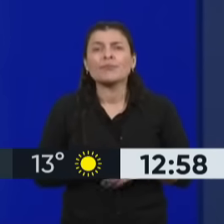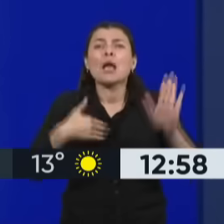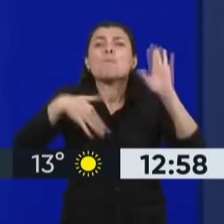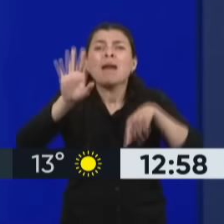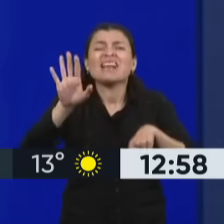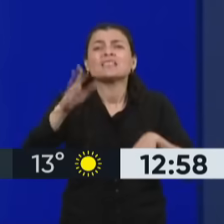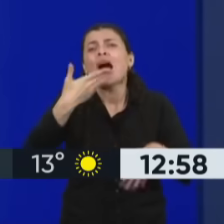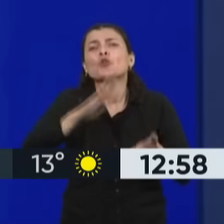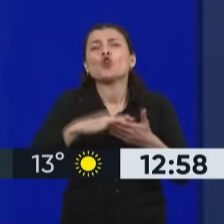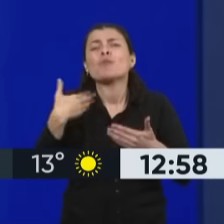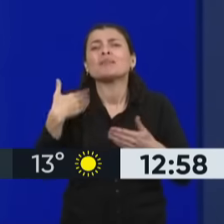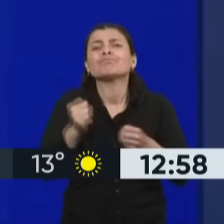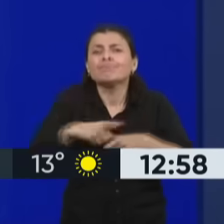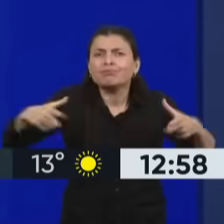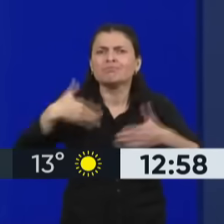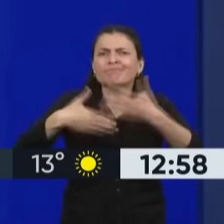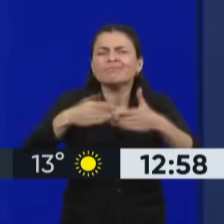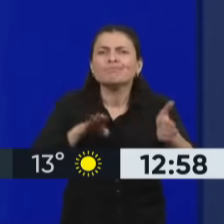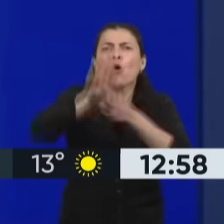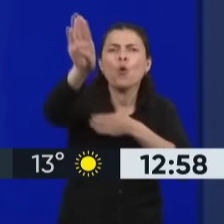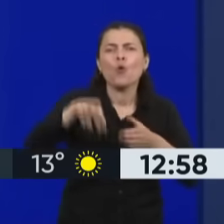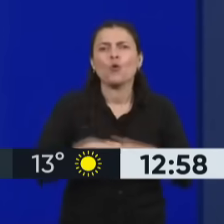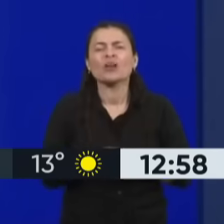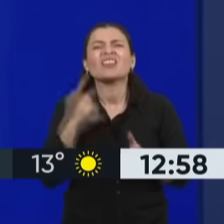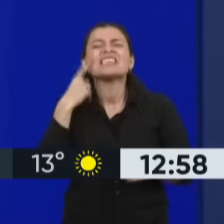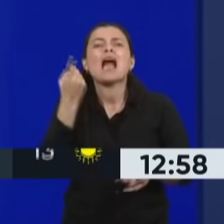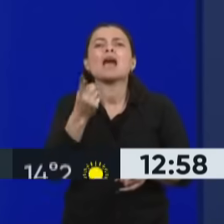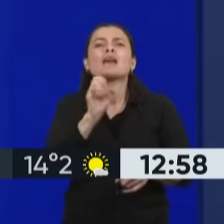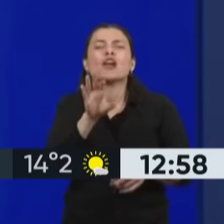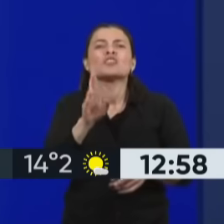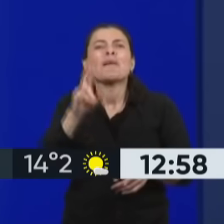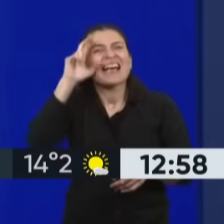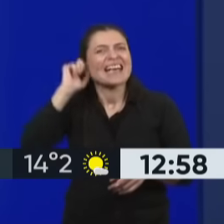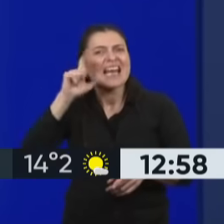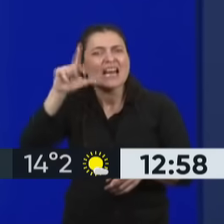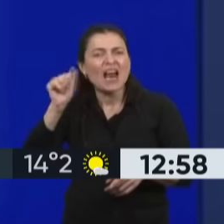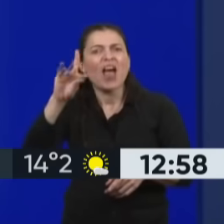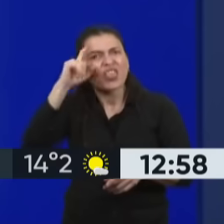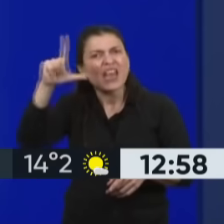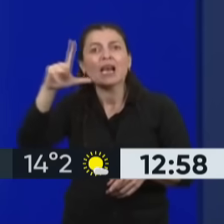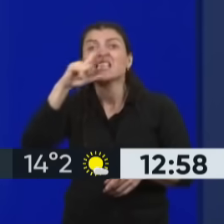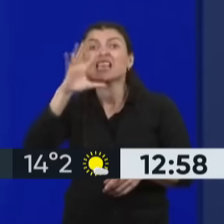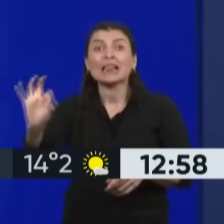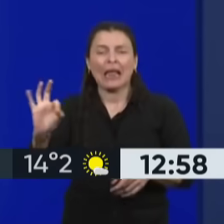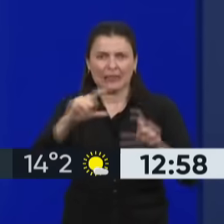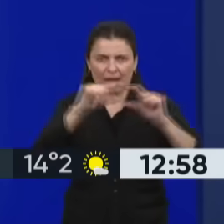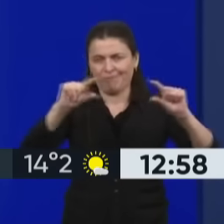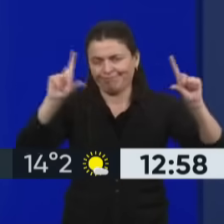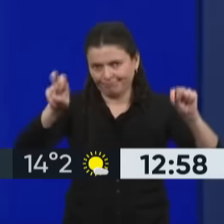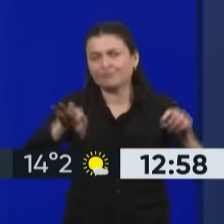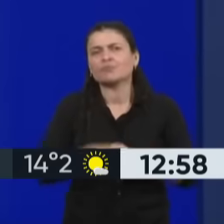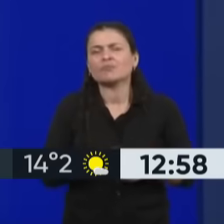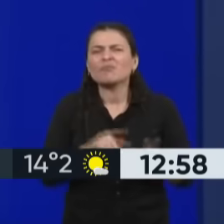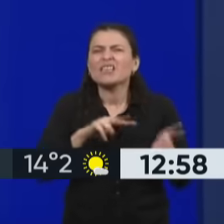de crecimiento, hay algo que se llama la regla del 70. La regla del 70 tiene que ver con la cantidad de